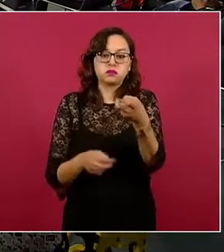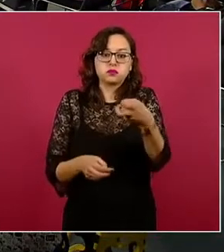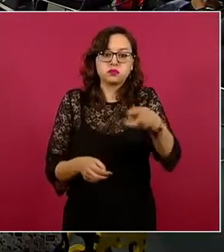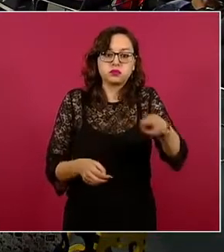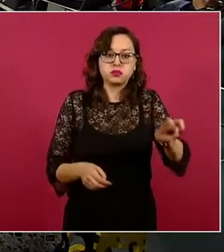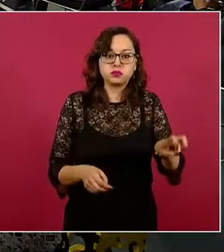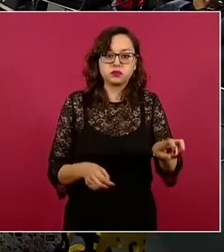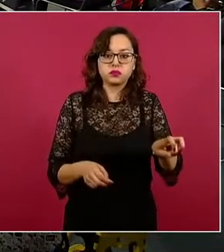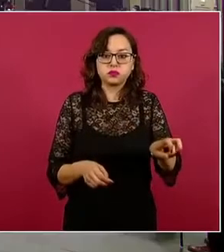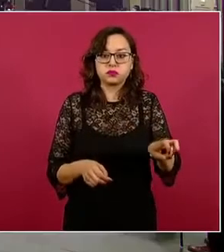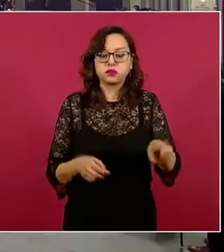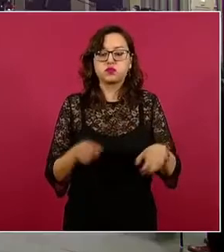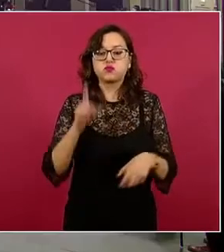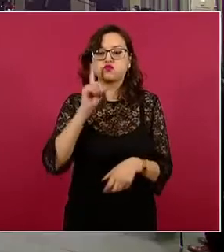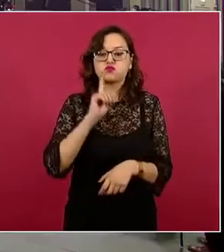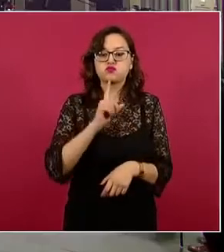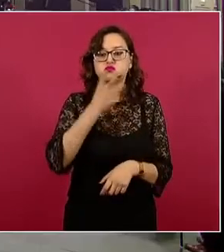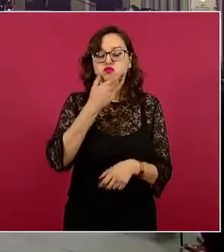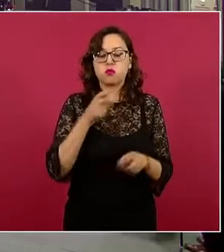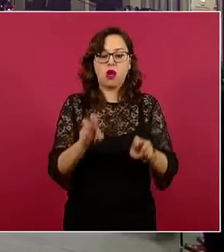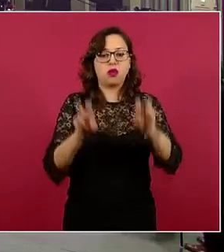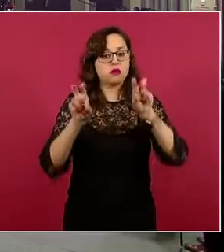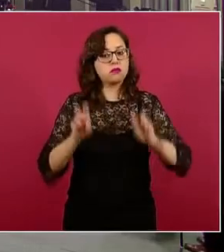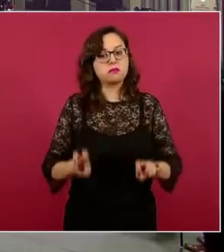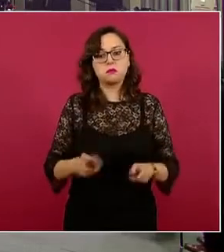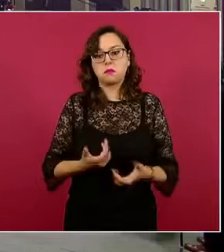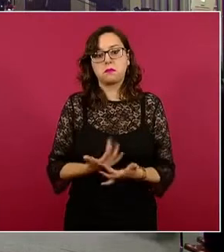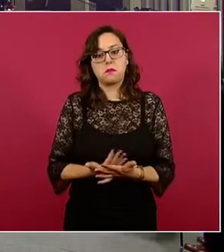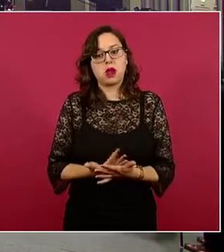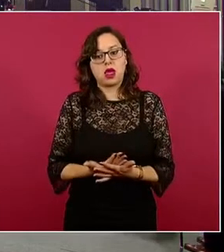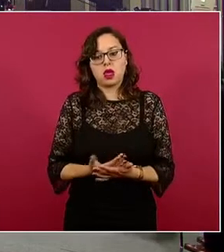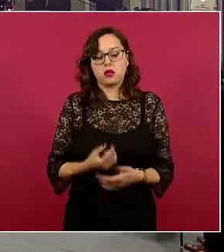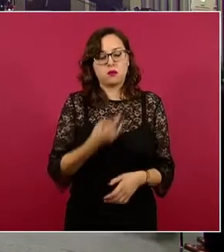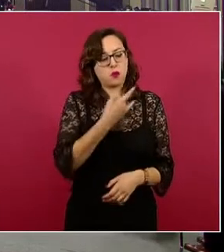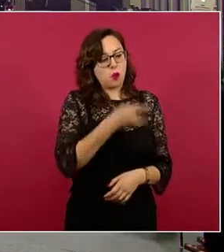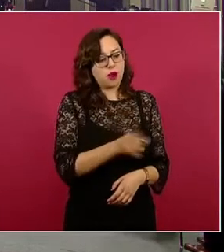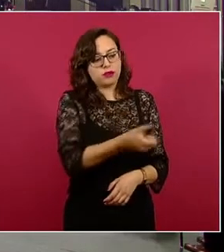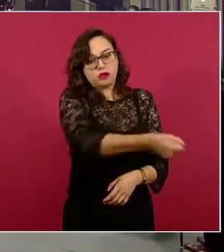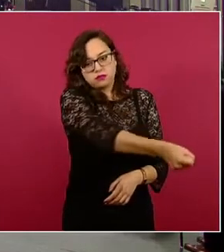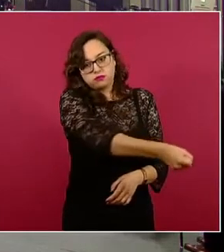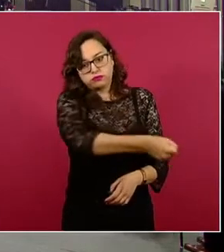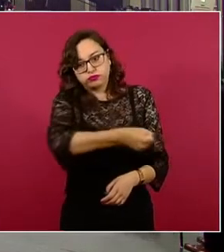y la señora está sentada o el señor y le abren la puerta